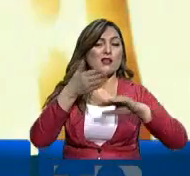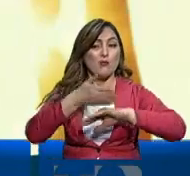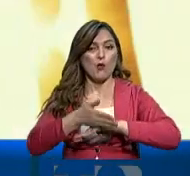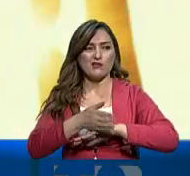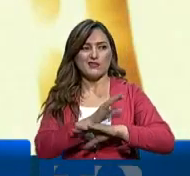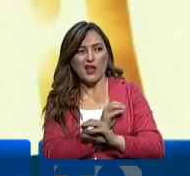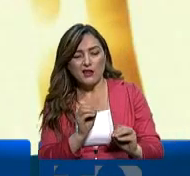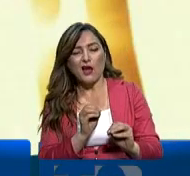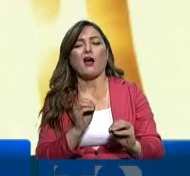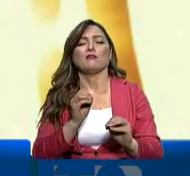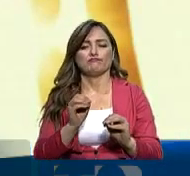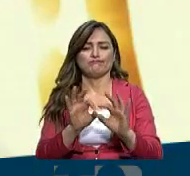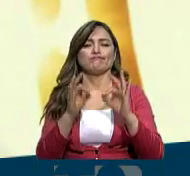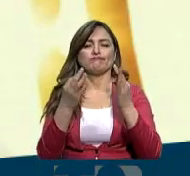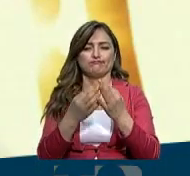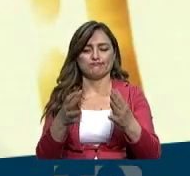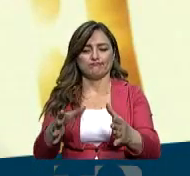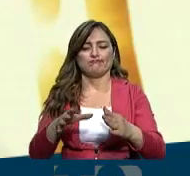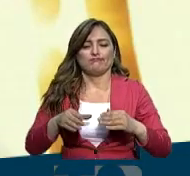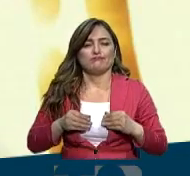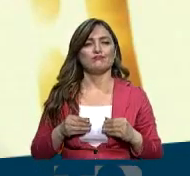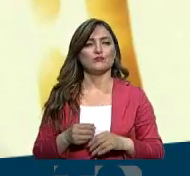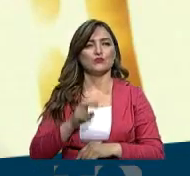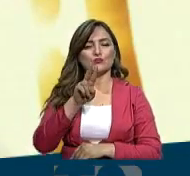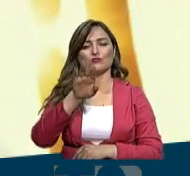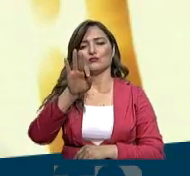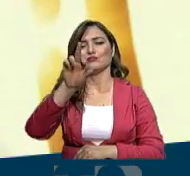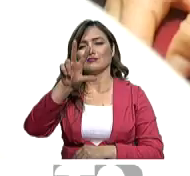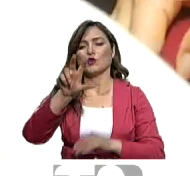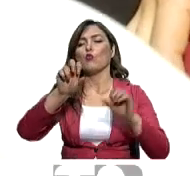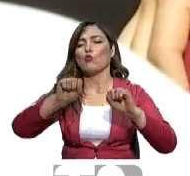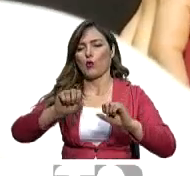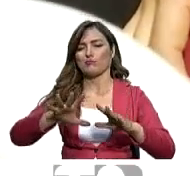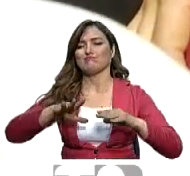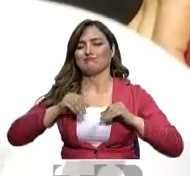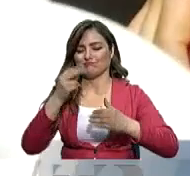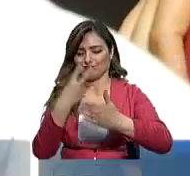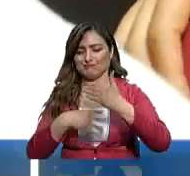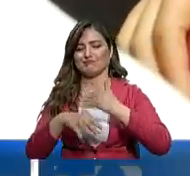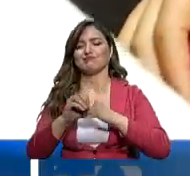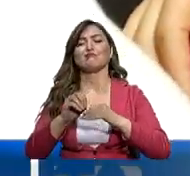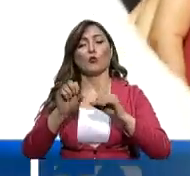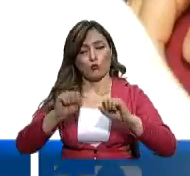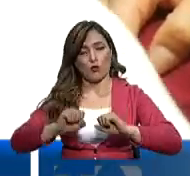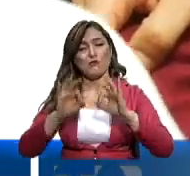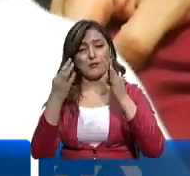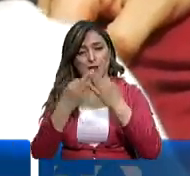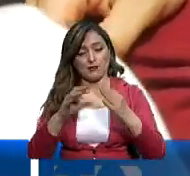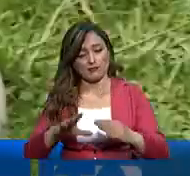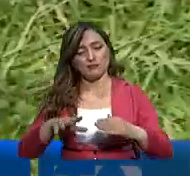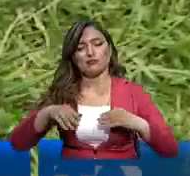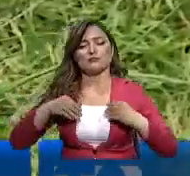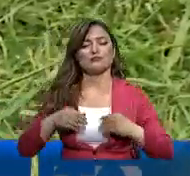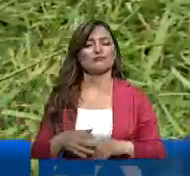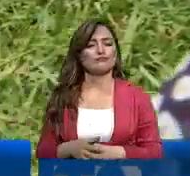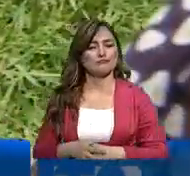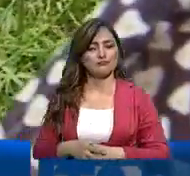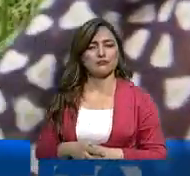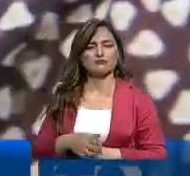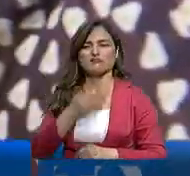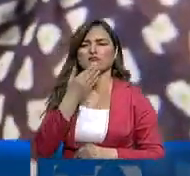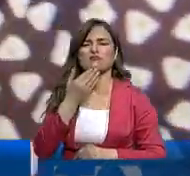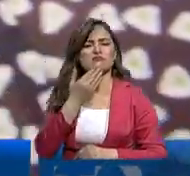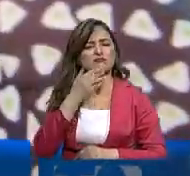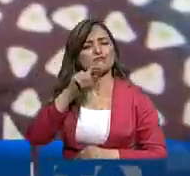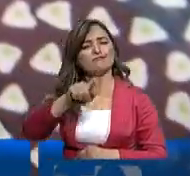momento 293 niños tienen declaratoria de adoptabilidad es decir están aptos para ser adoptados pero para llegar a